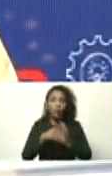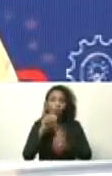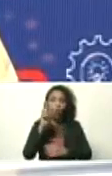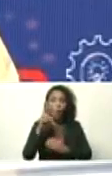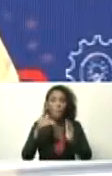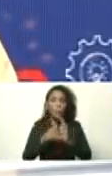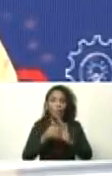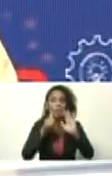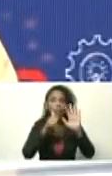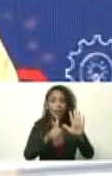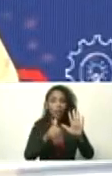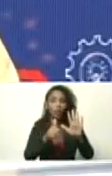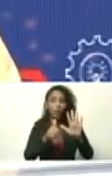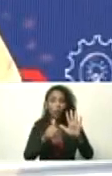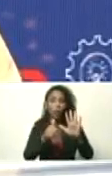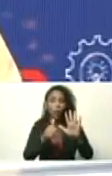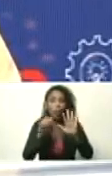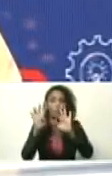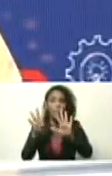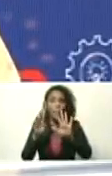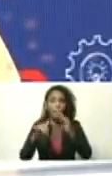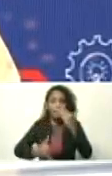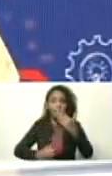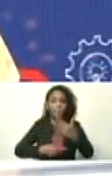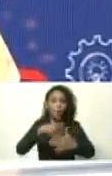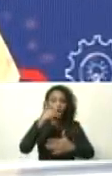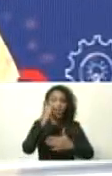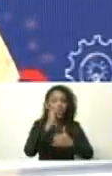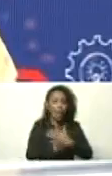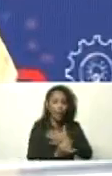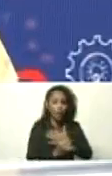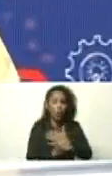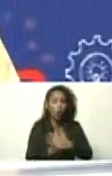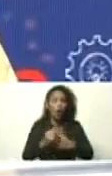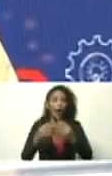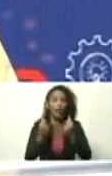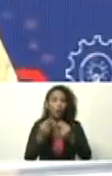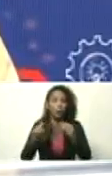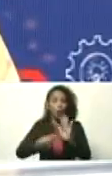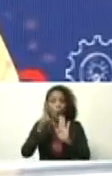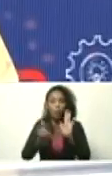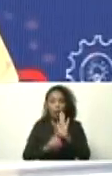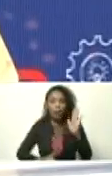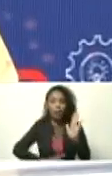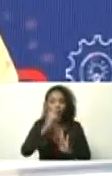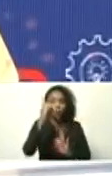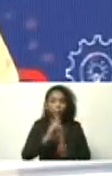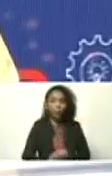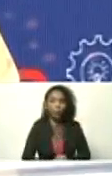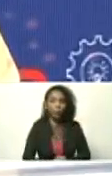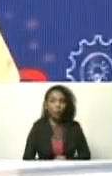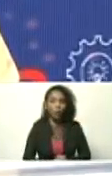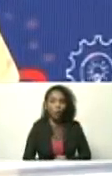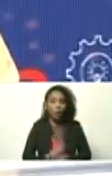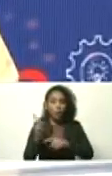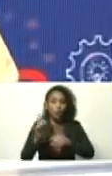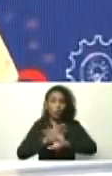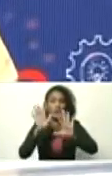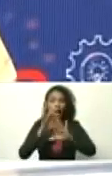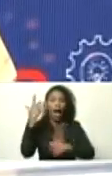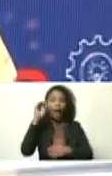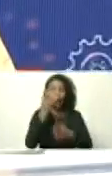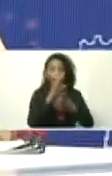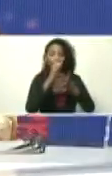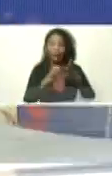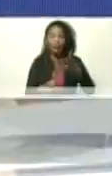202.609 proyectos de emprendimiento económico en pleno desarrollo. De eso ya tenemos